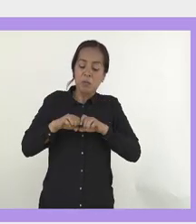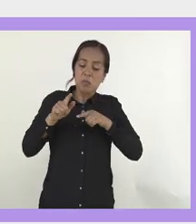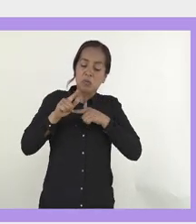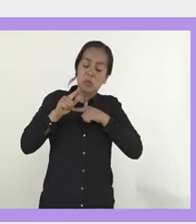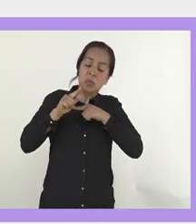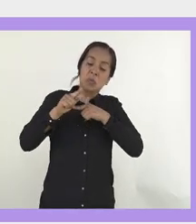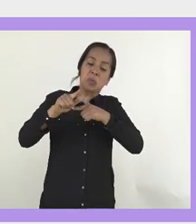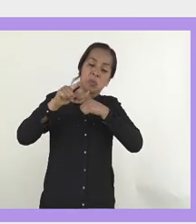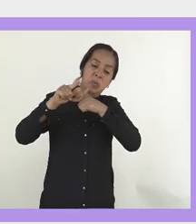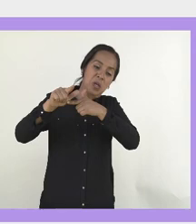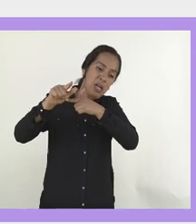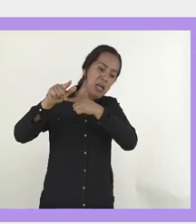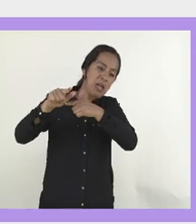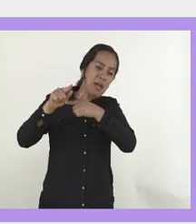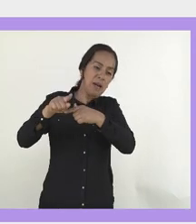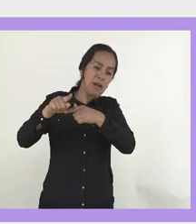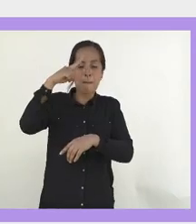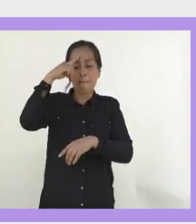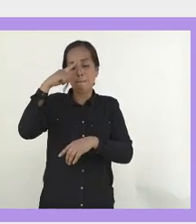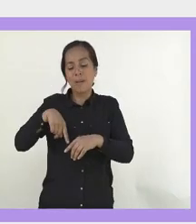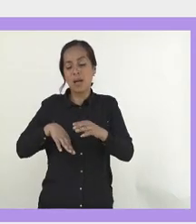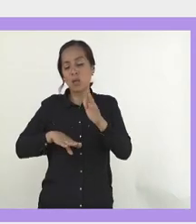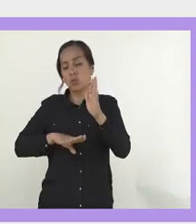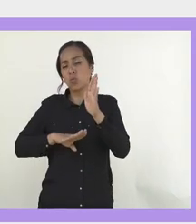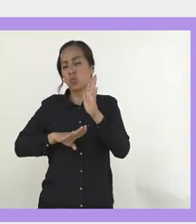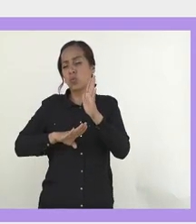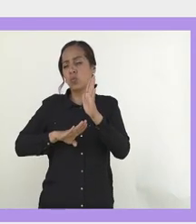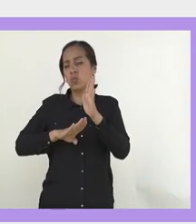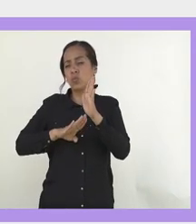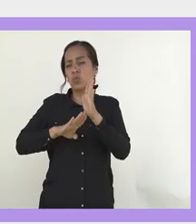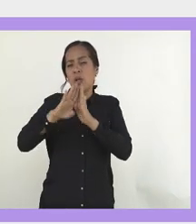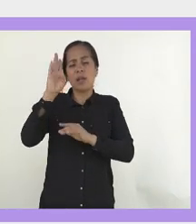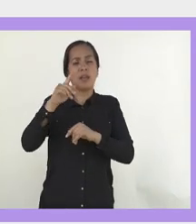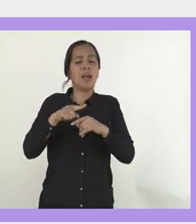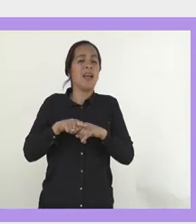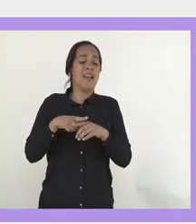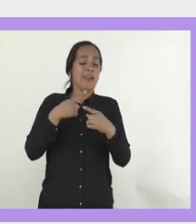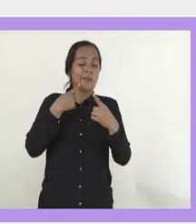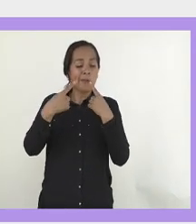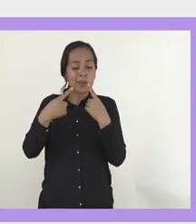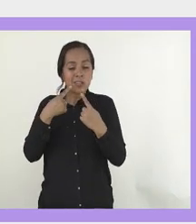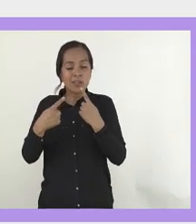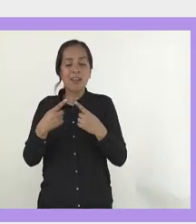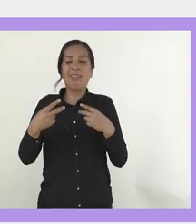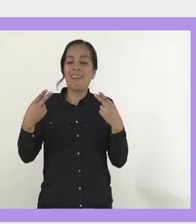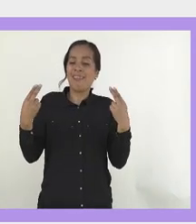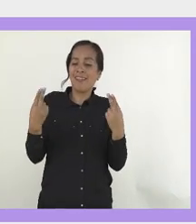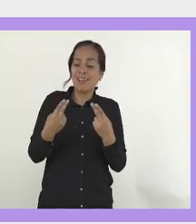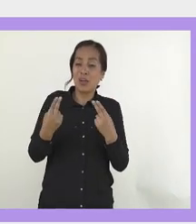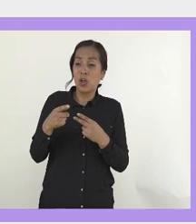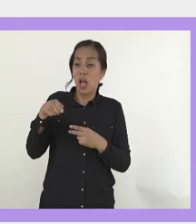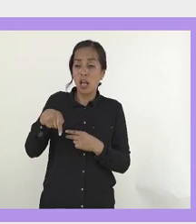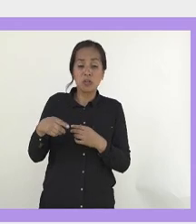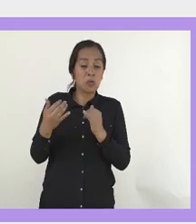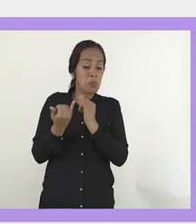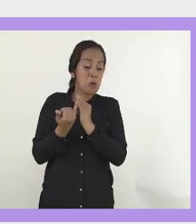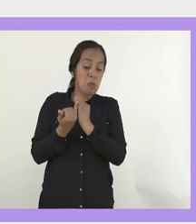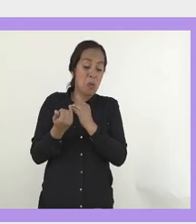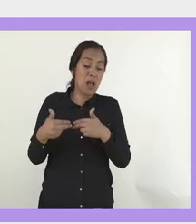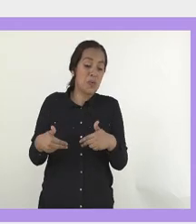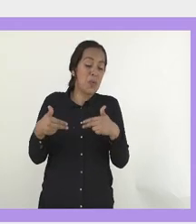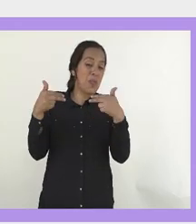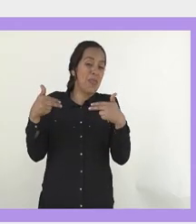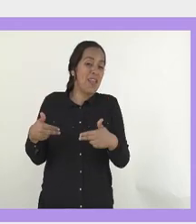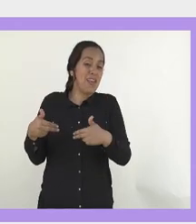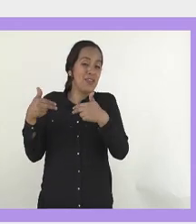podamos estar elevando la vara de la conversación de las discusiones del negocio esto no deja de ser tampoco un negocio